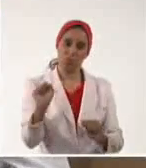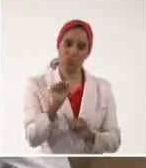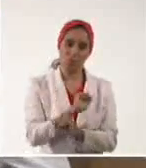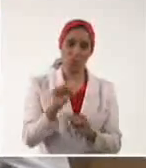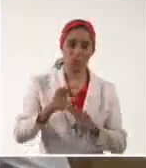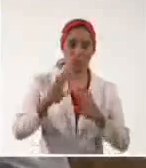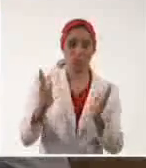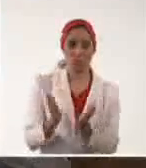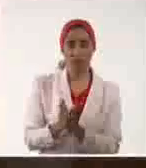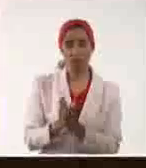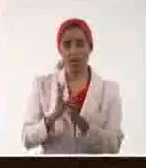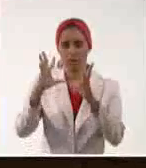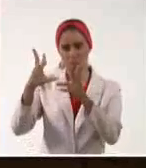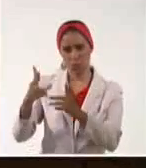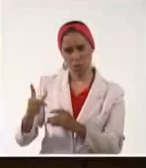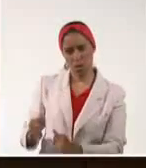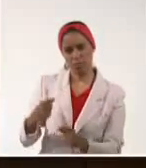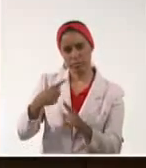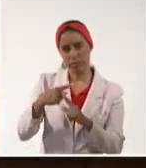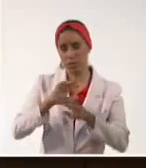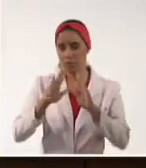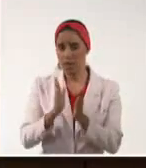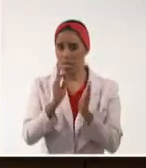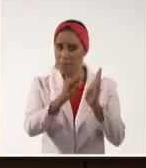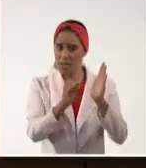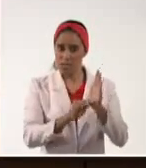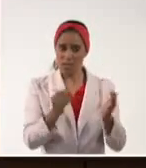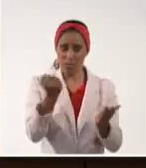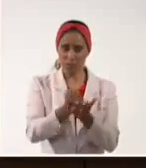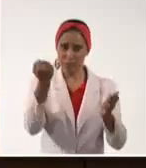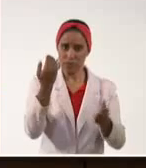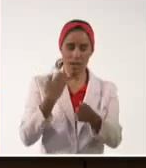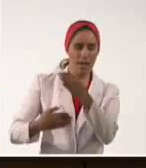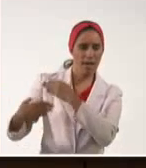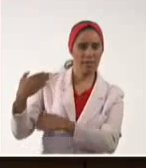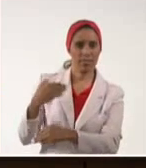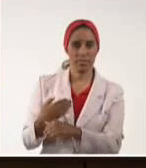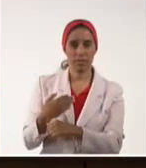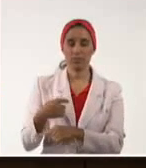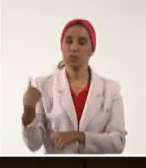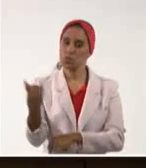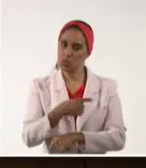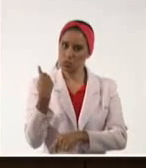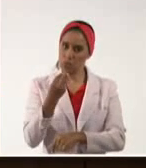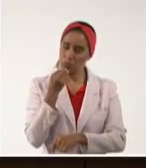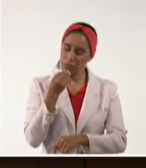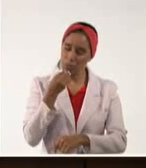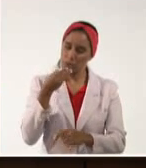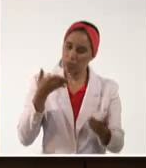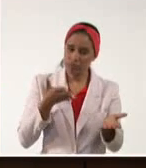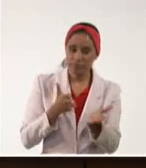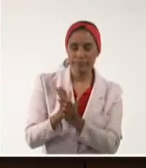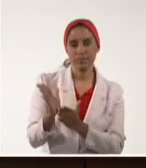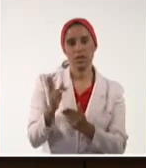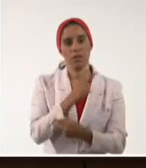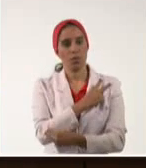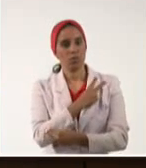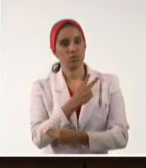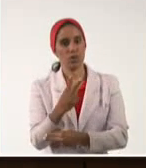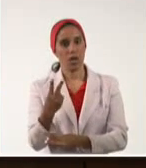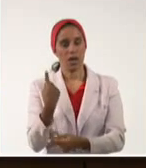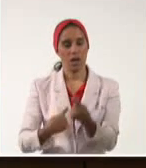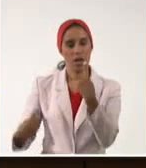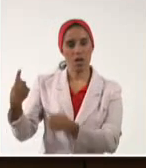positivos, medidas y decisiones que se tomaron antes. Podemos dar fe de la voluntad expresa del